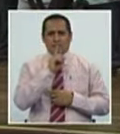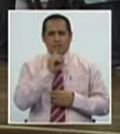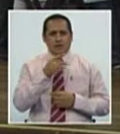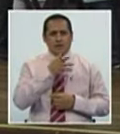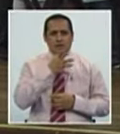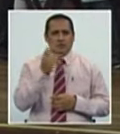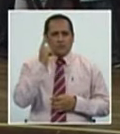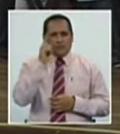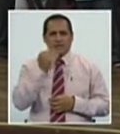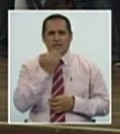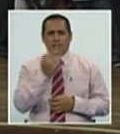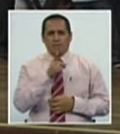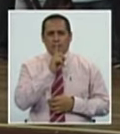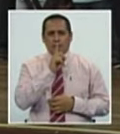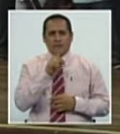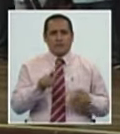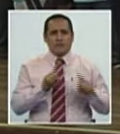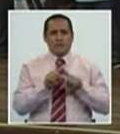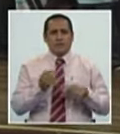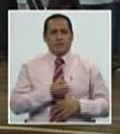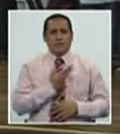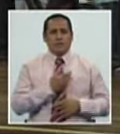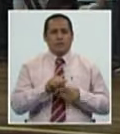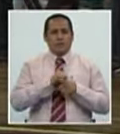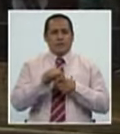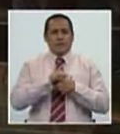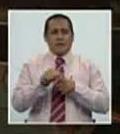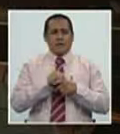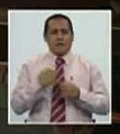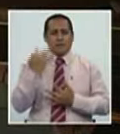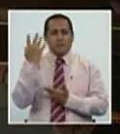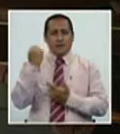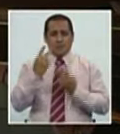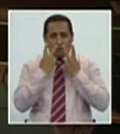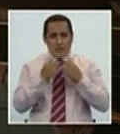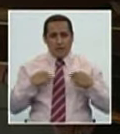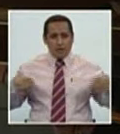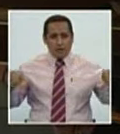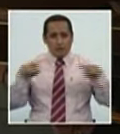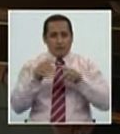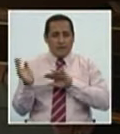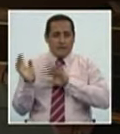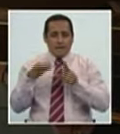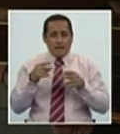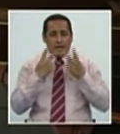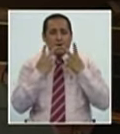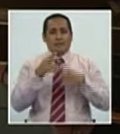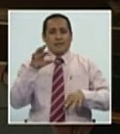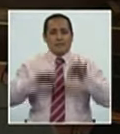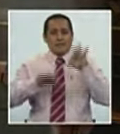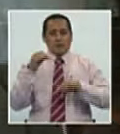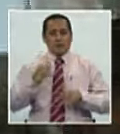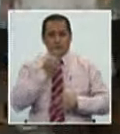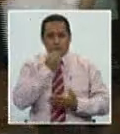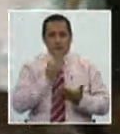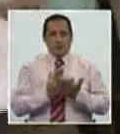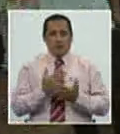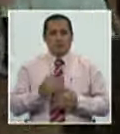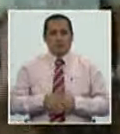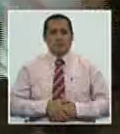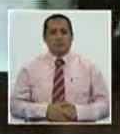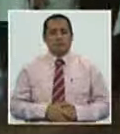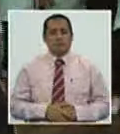y no sabe cuál de los tres es. Desde mayo estamos ensayando. Los esperamos, chicos, vengan a ver la obra que va a estar buenaza.